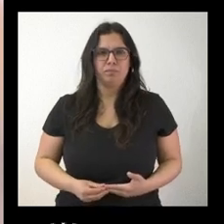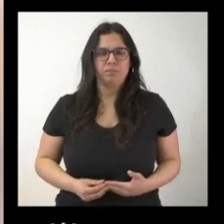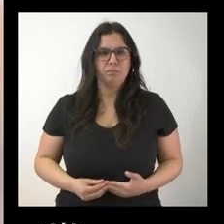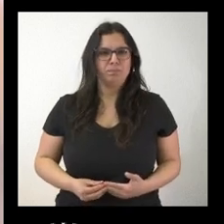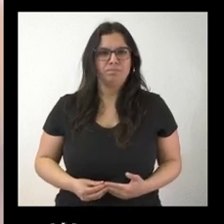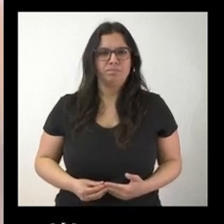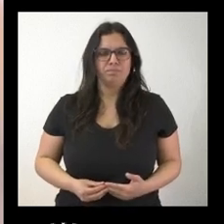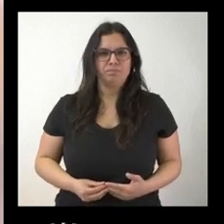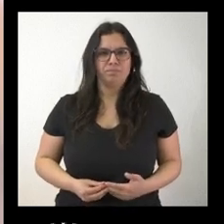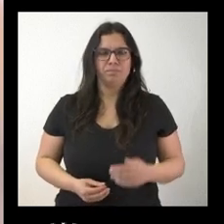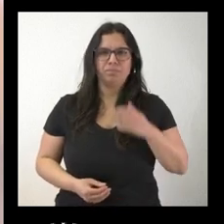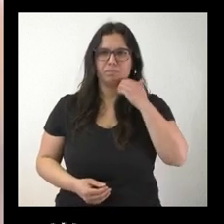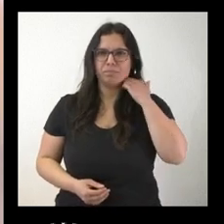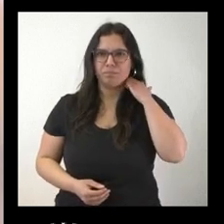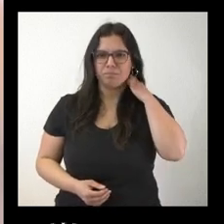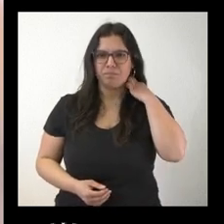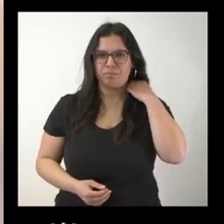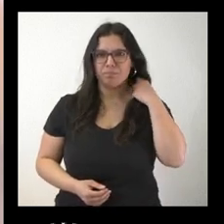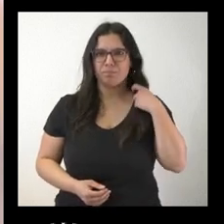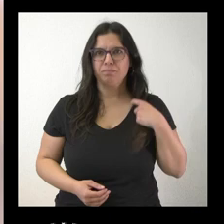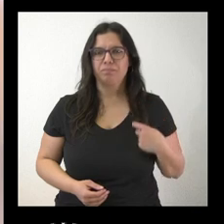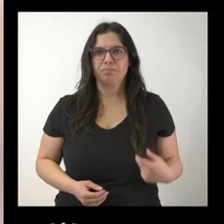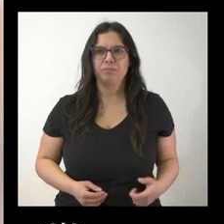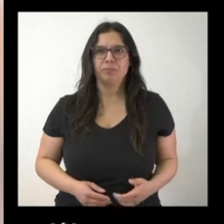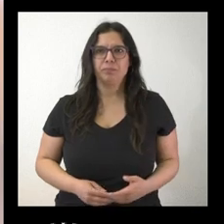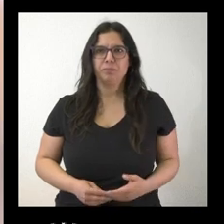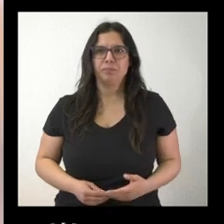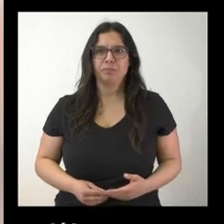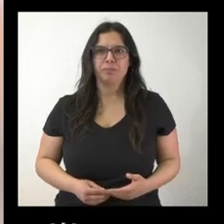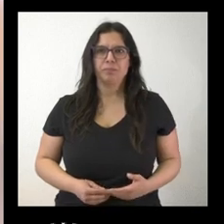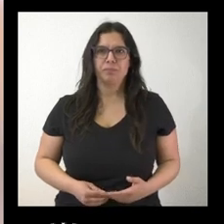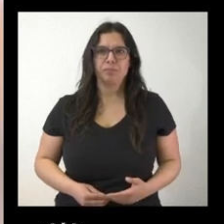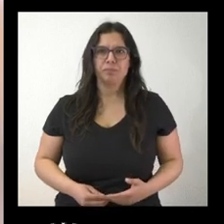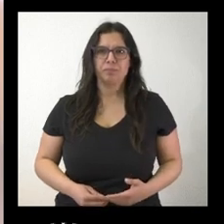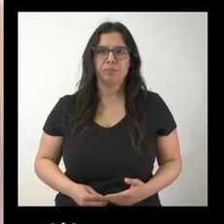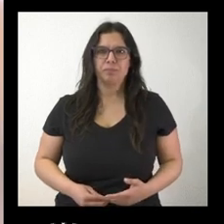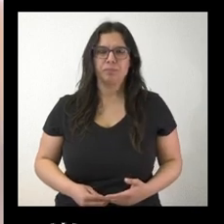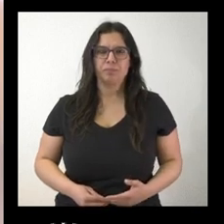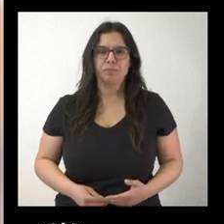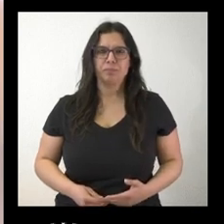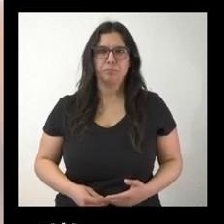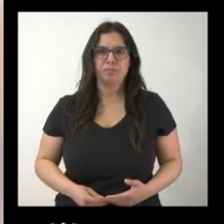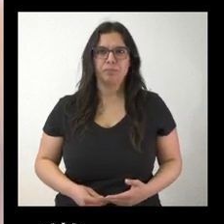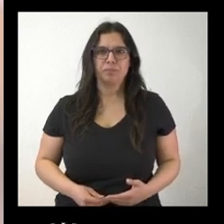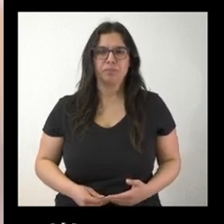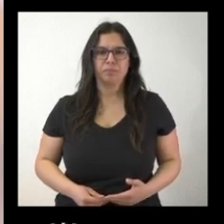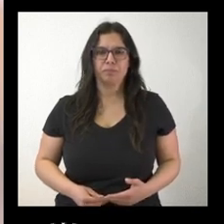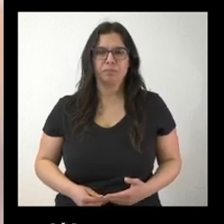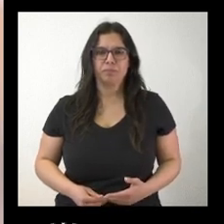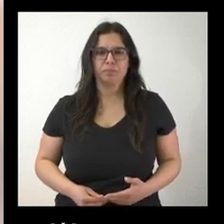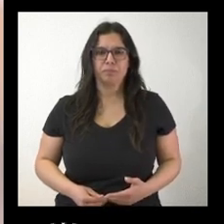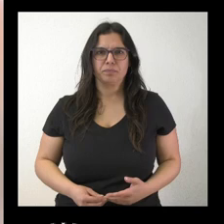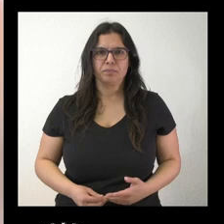que considera que no está recogido ahora mismo en las propuestas sobre todo desde el año 2014